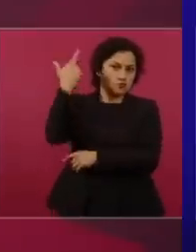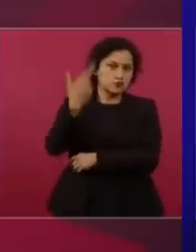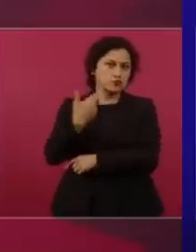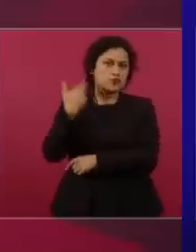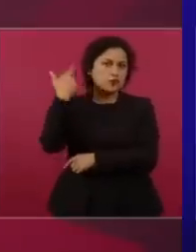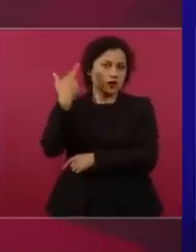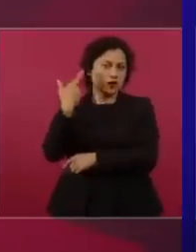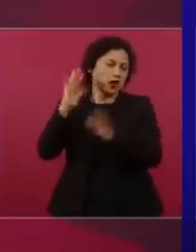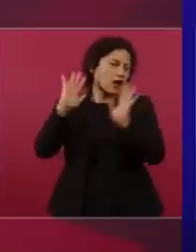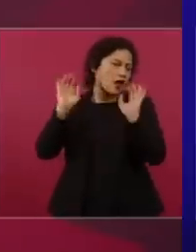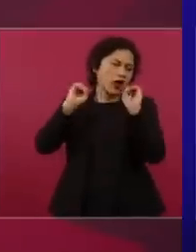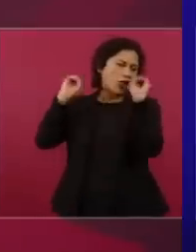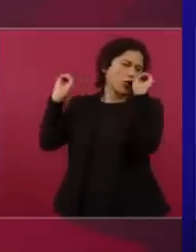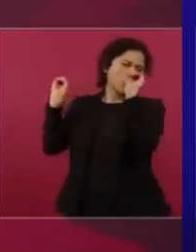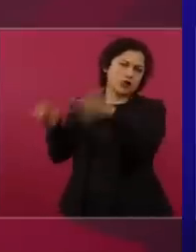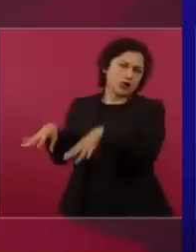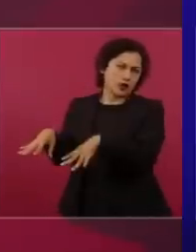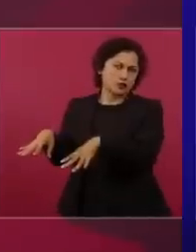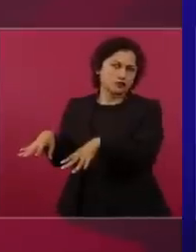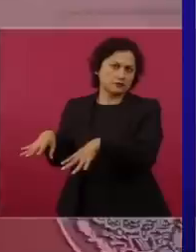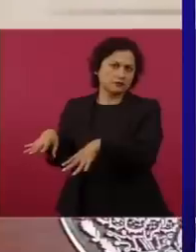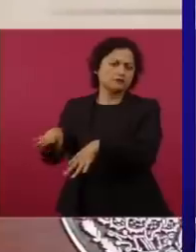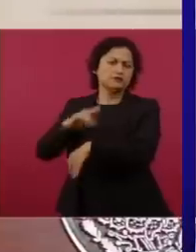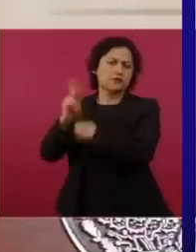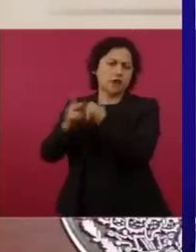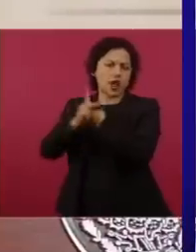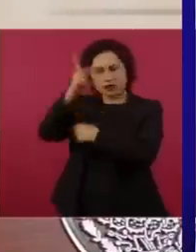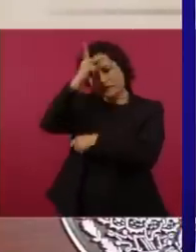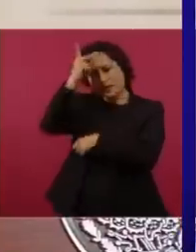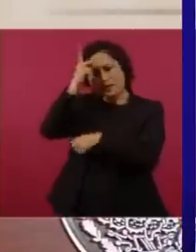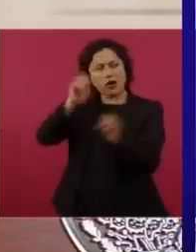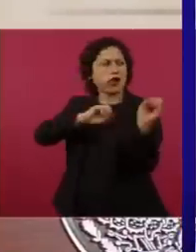Ya se va del Perú